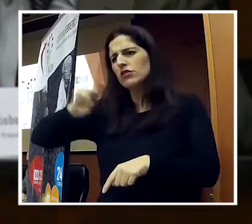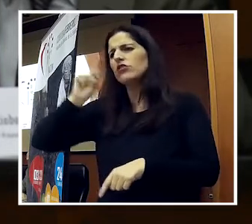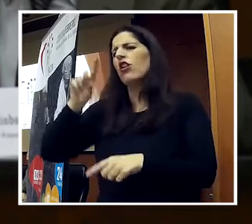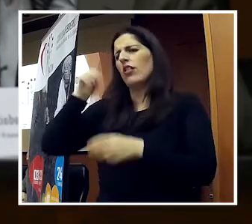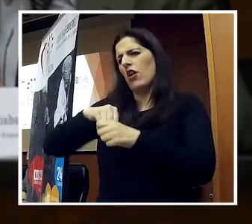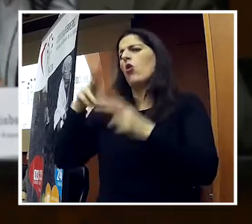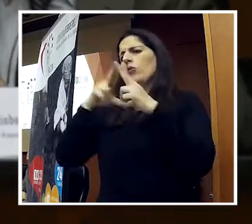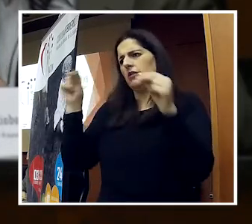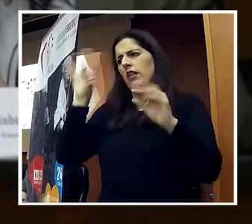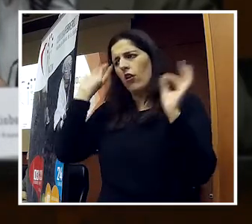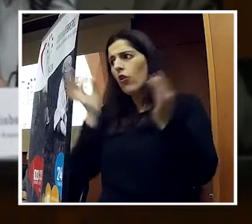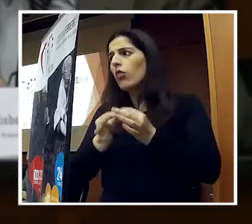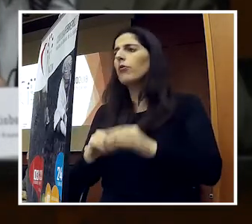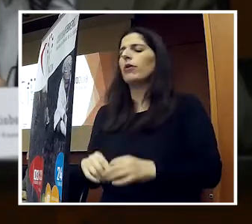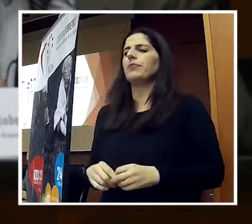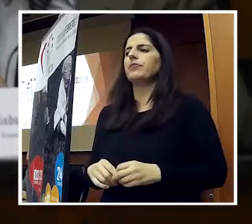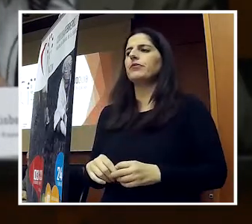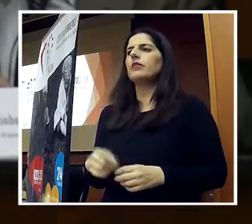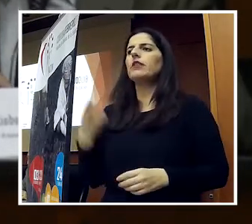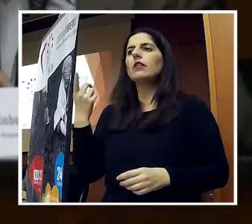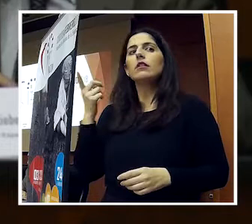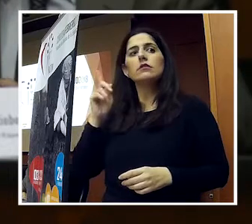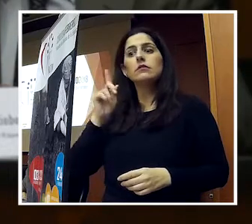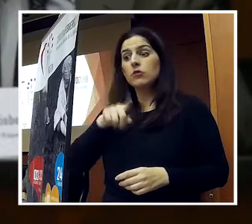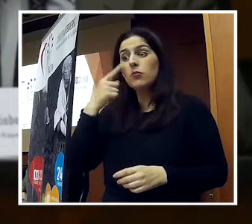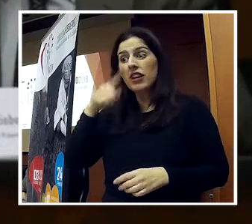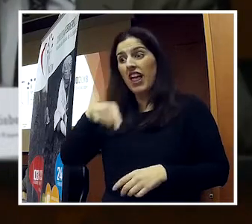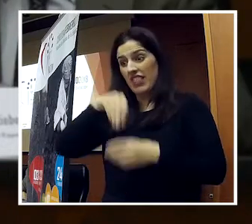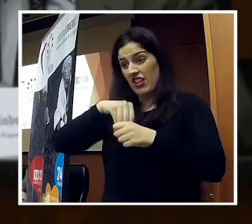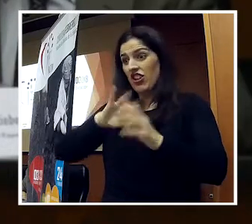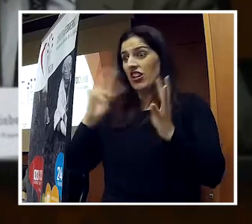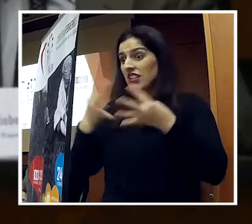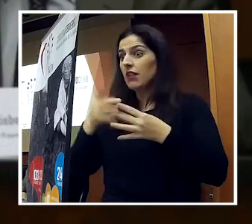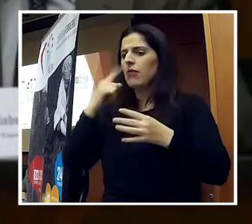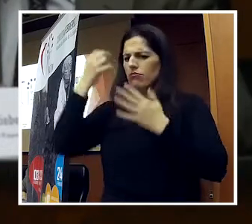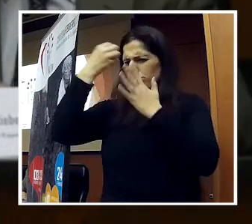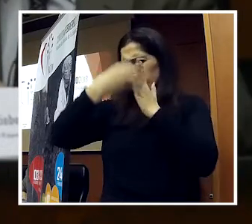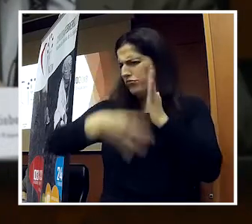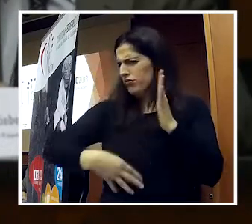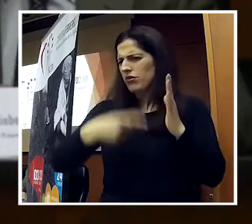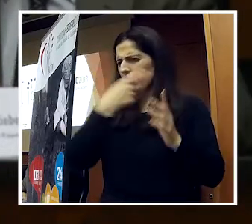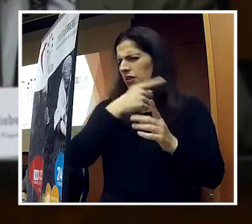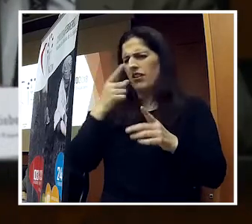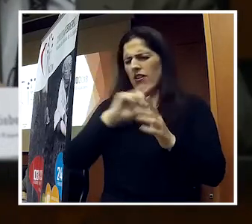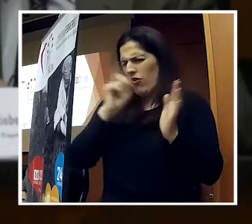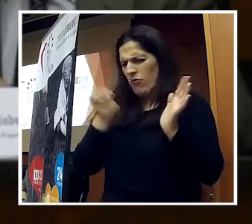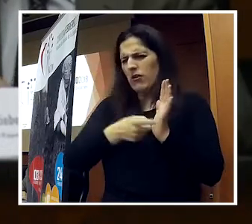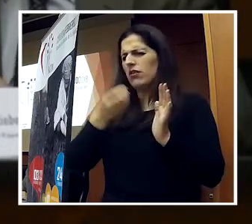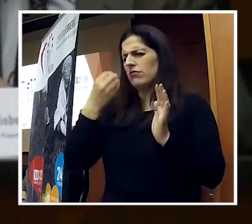de la Universidad de Córdoba y, bueno, si entran ustedes en Internet van a ver fácilmente su amplio